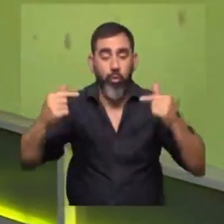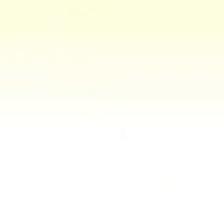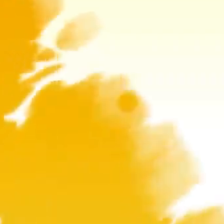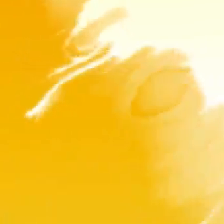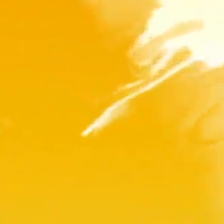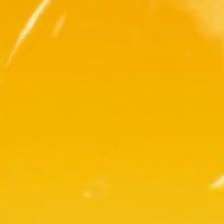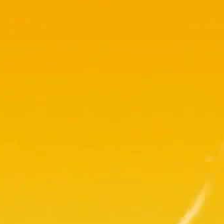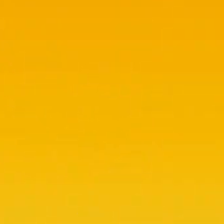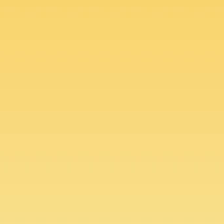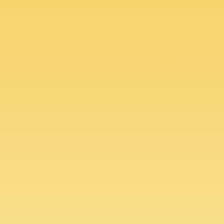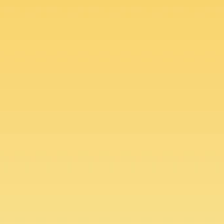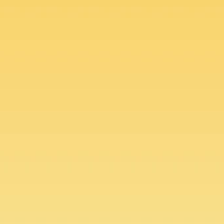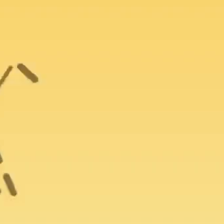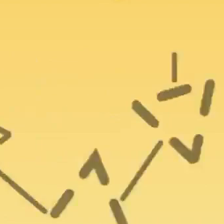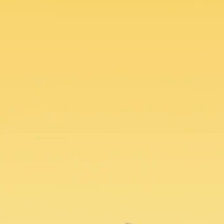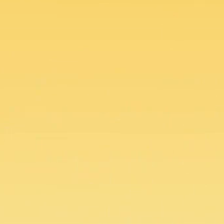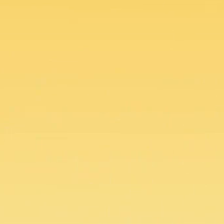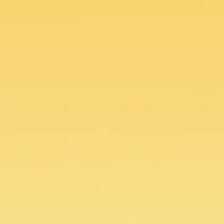científicas.